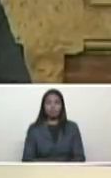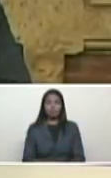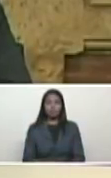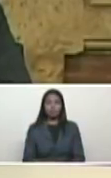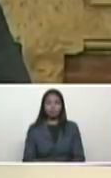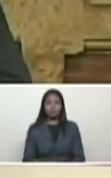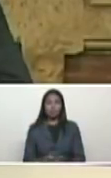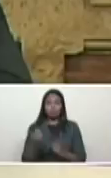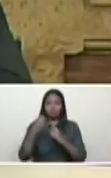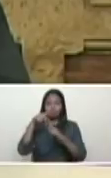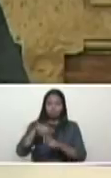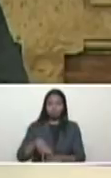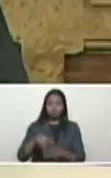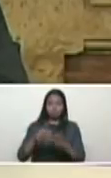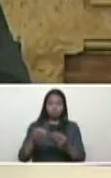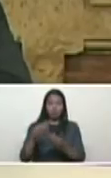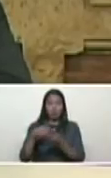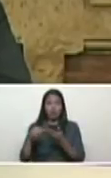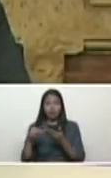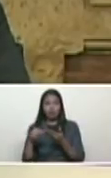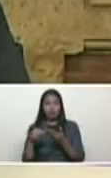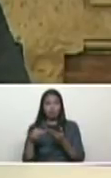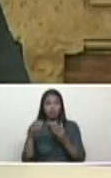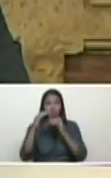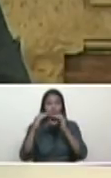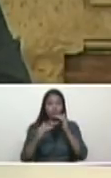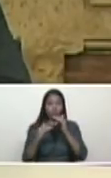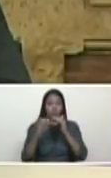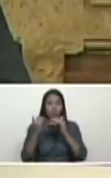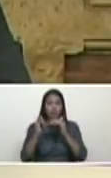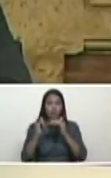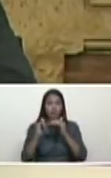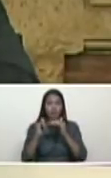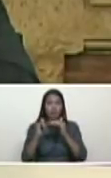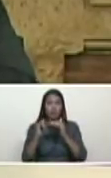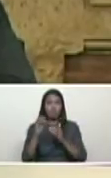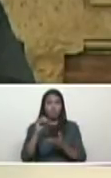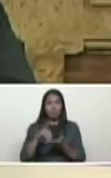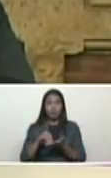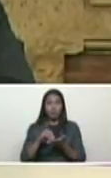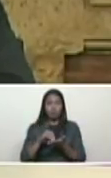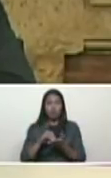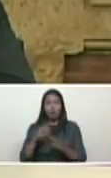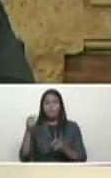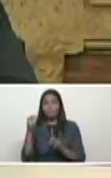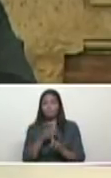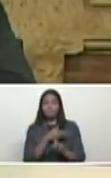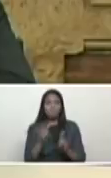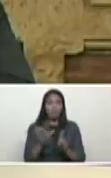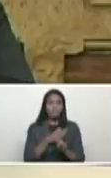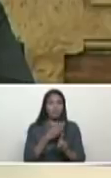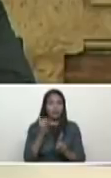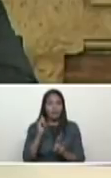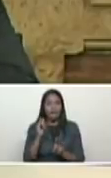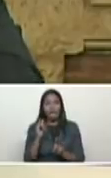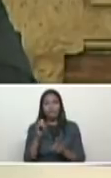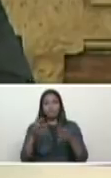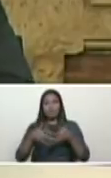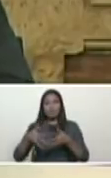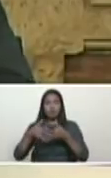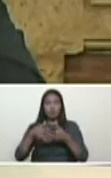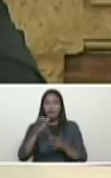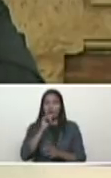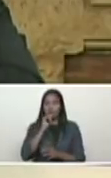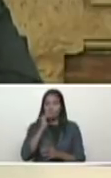y derrotar cualquier intento de desestabilización o cualquier intento golpista que el imperialismo norteamericano se